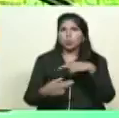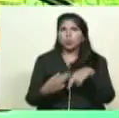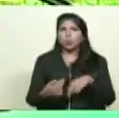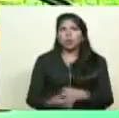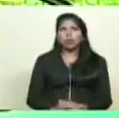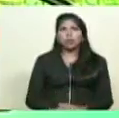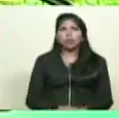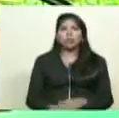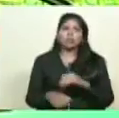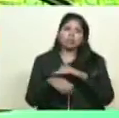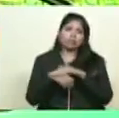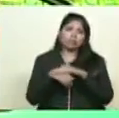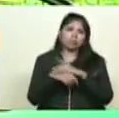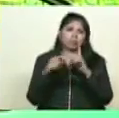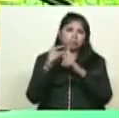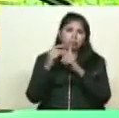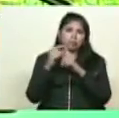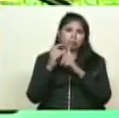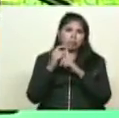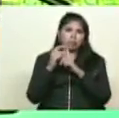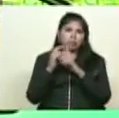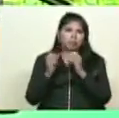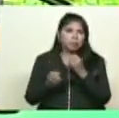la palabra que a veces digo, se me sale.